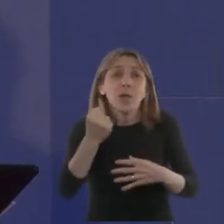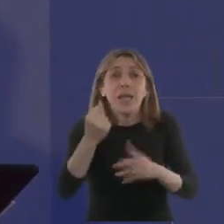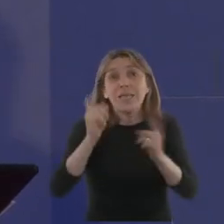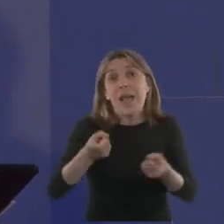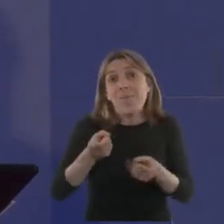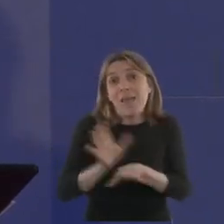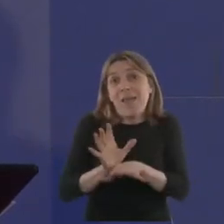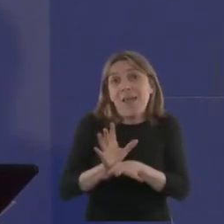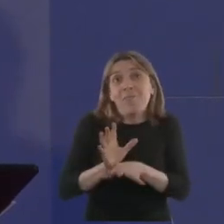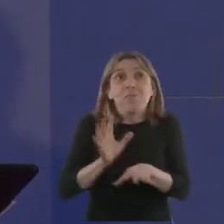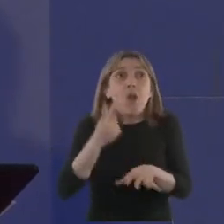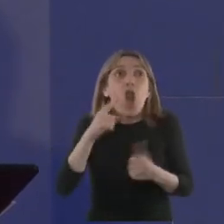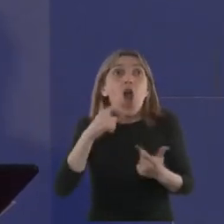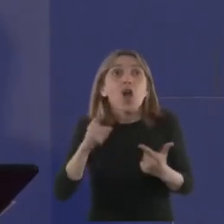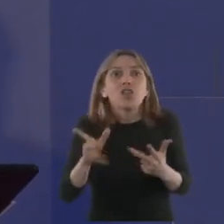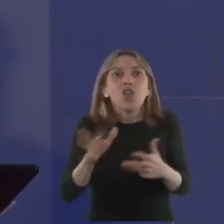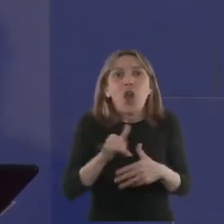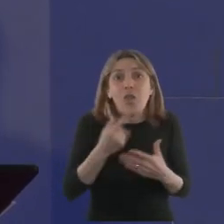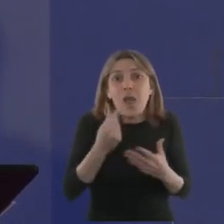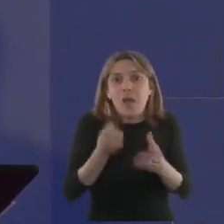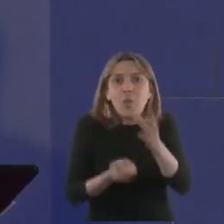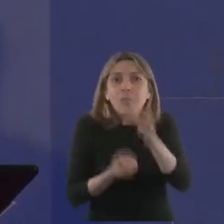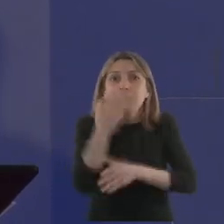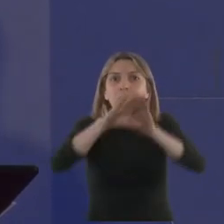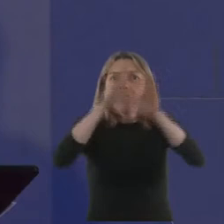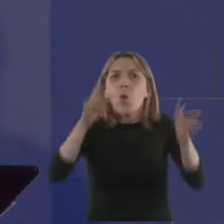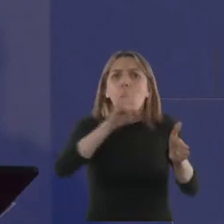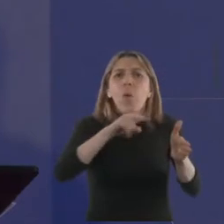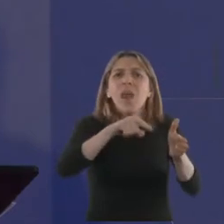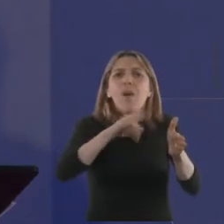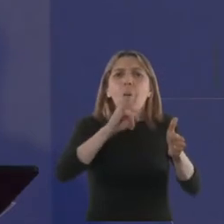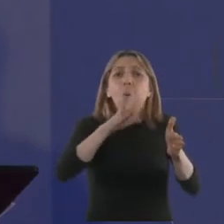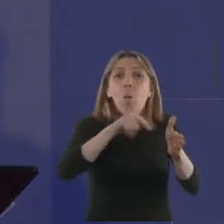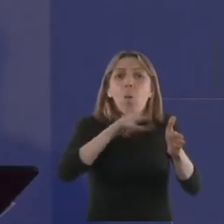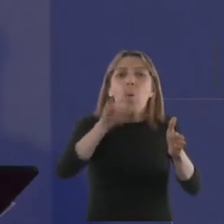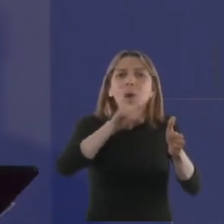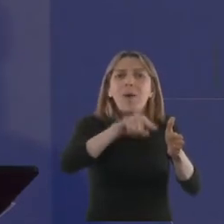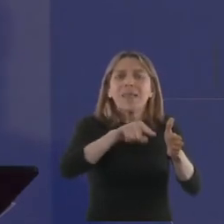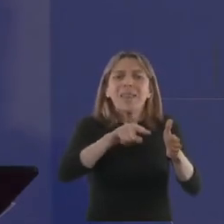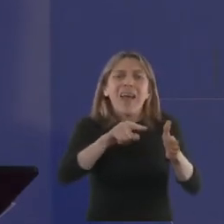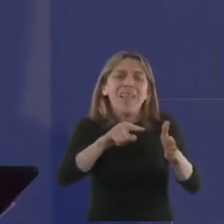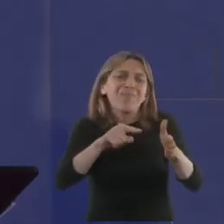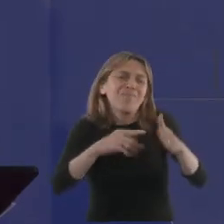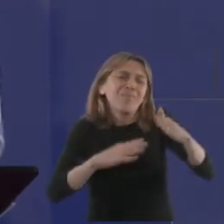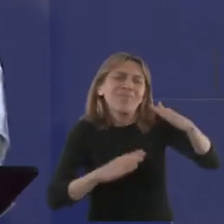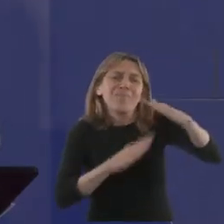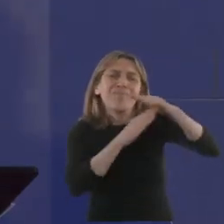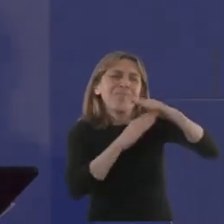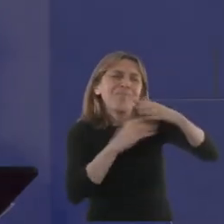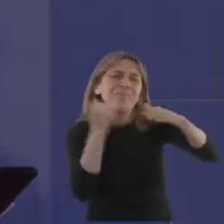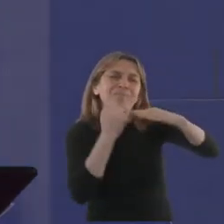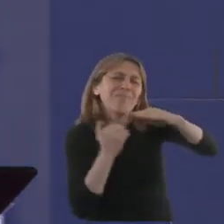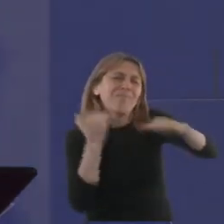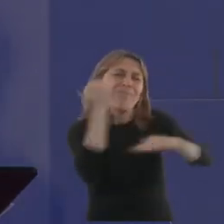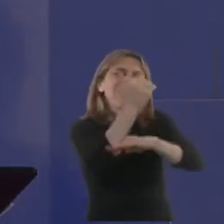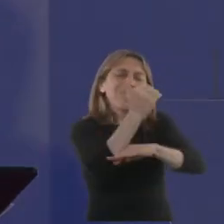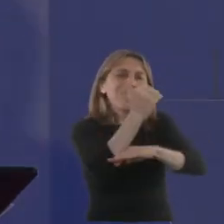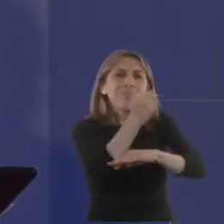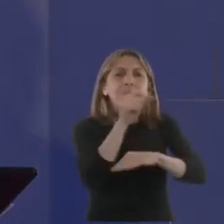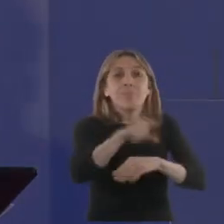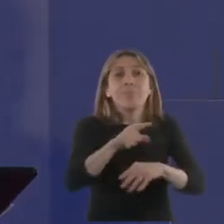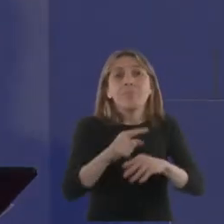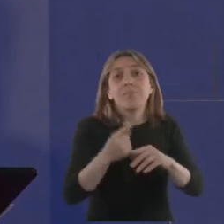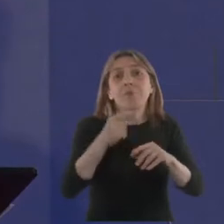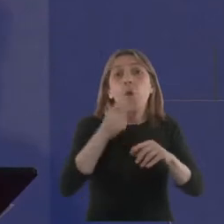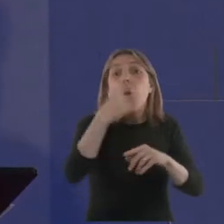cotidiano, brindar una universidad de primer nivel en la Argentina. Y en un contexto tan duro como este